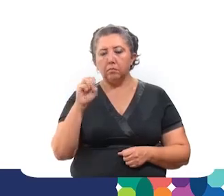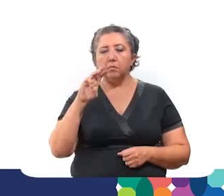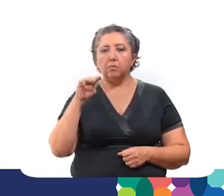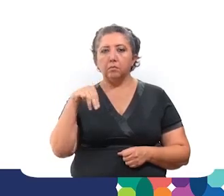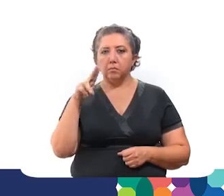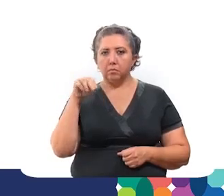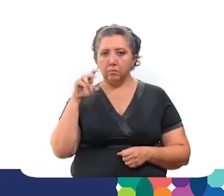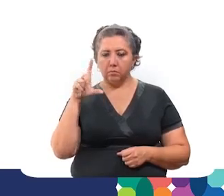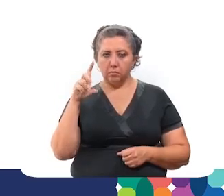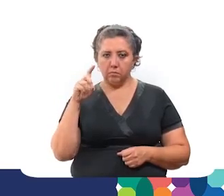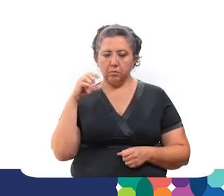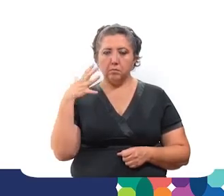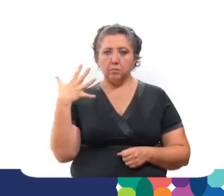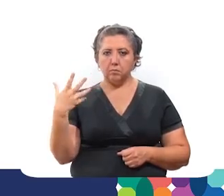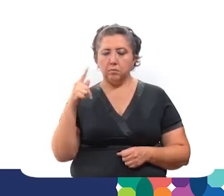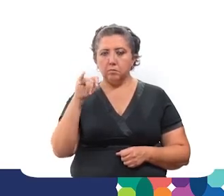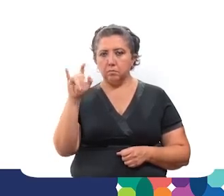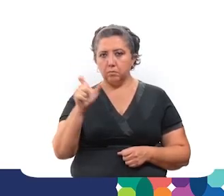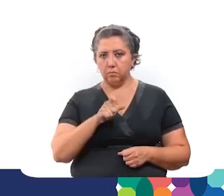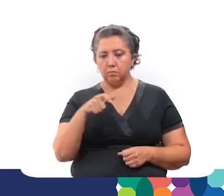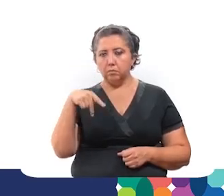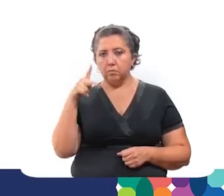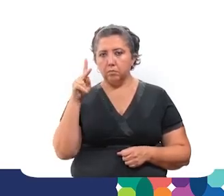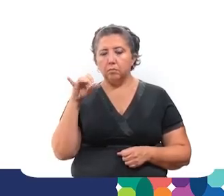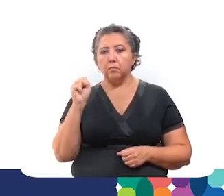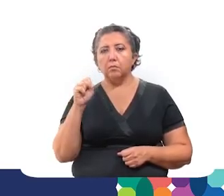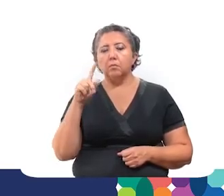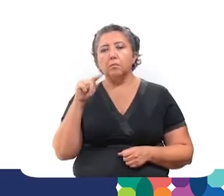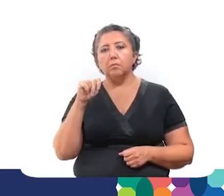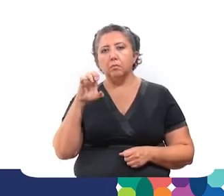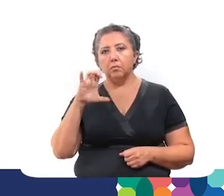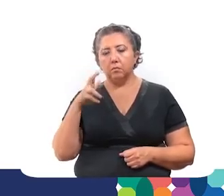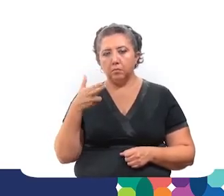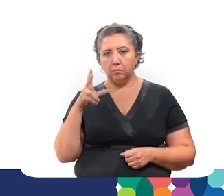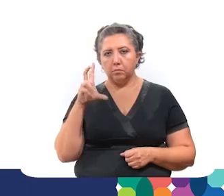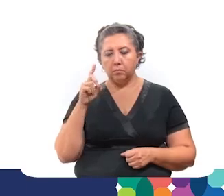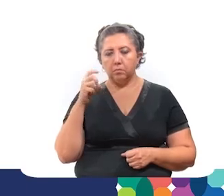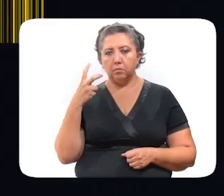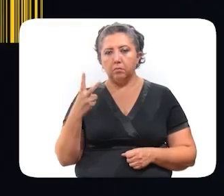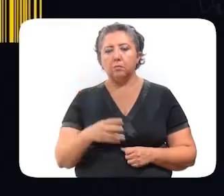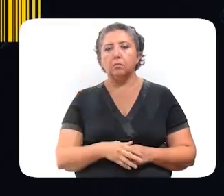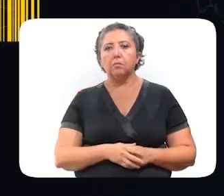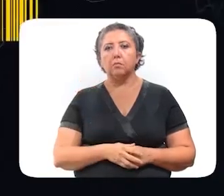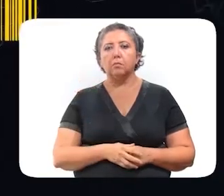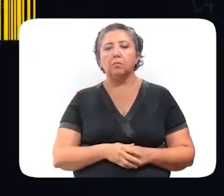y Muna con 35, Tixcocop con 33 y Tecó con 32.